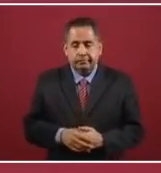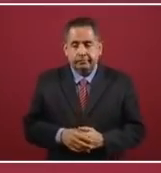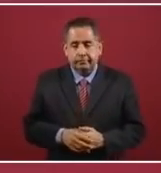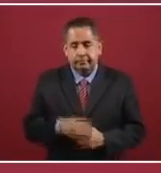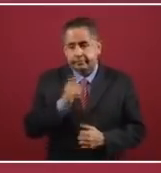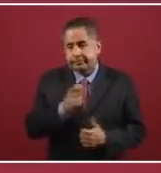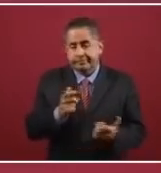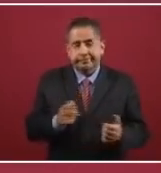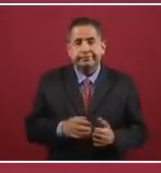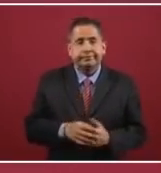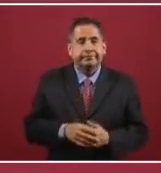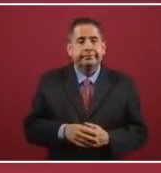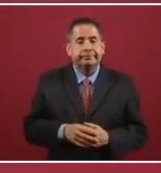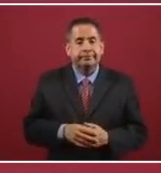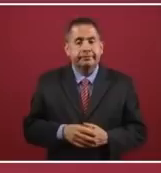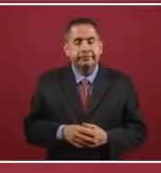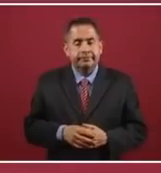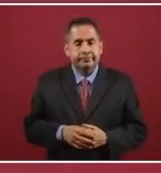de